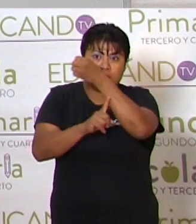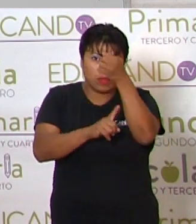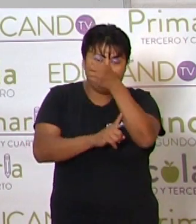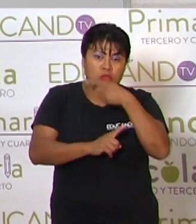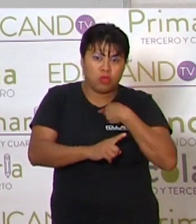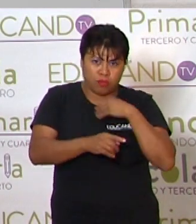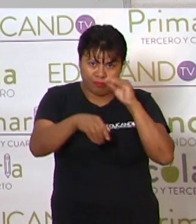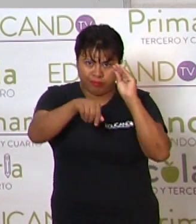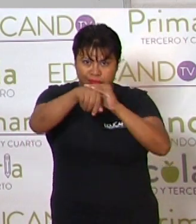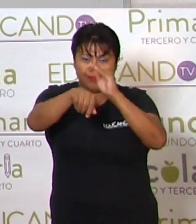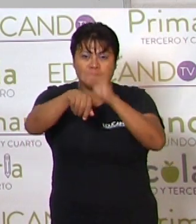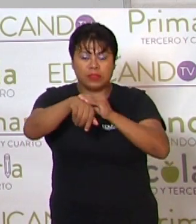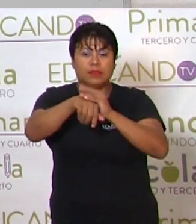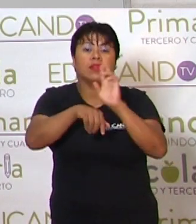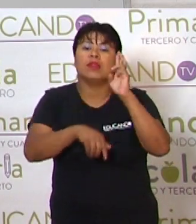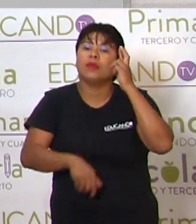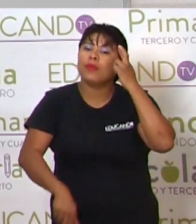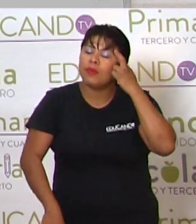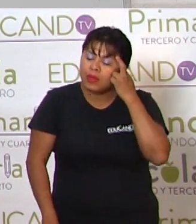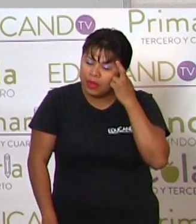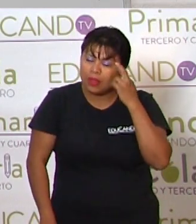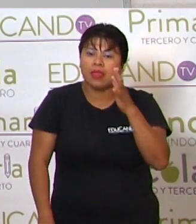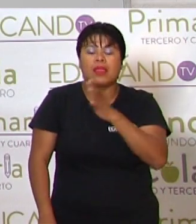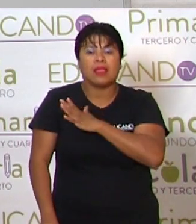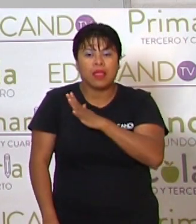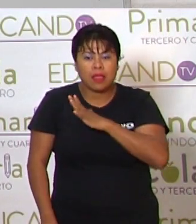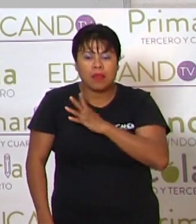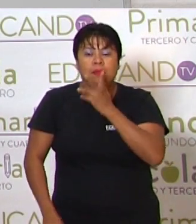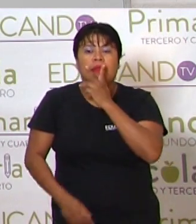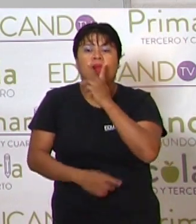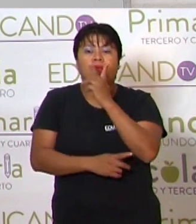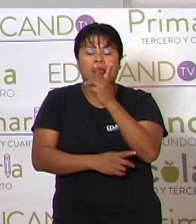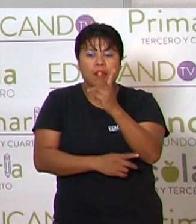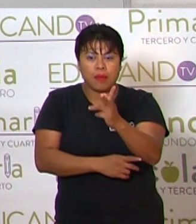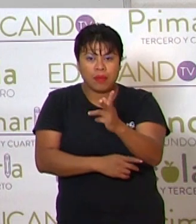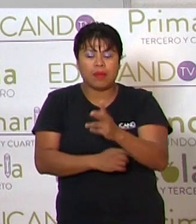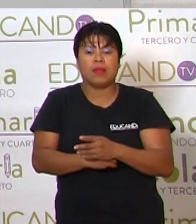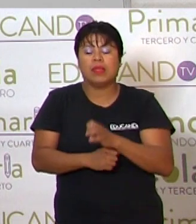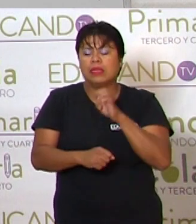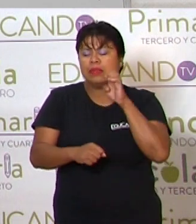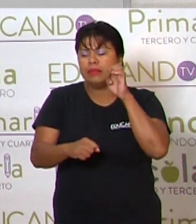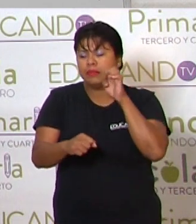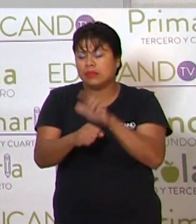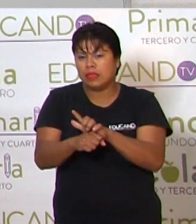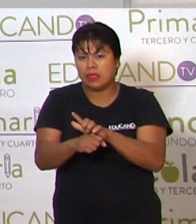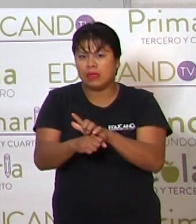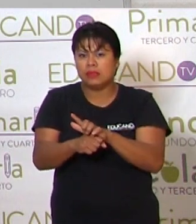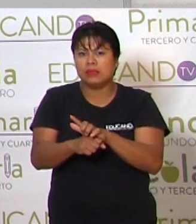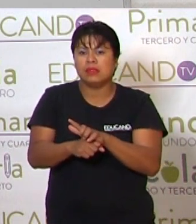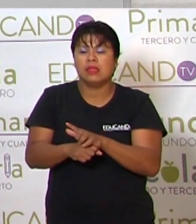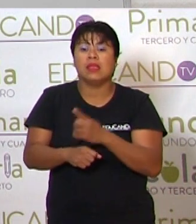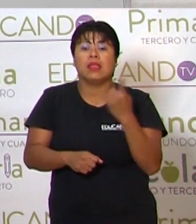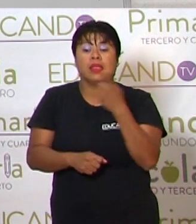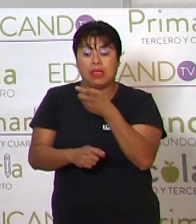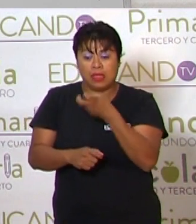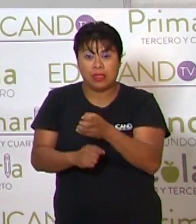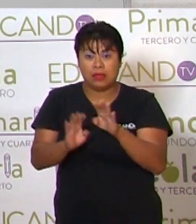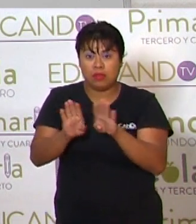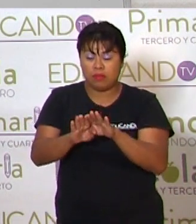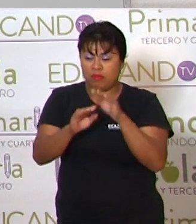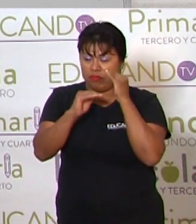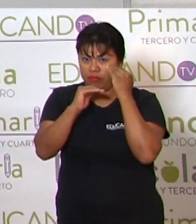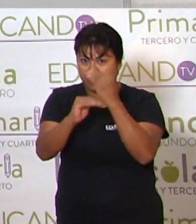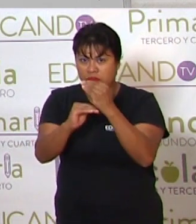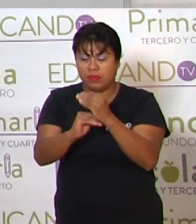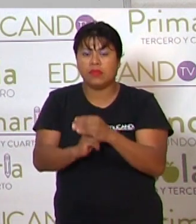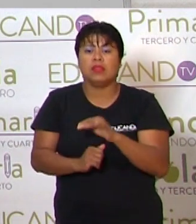voy a poner. Recuerda que van a existir palabras específicas que van a determinar si